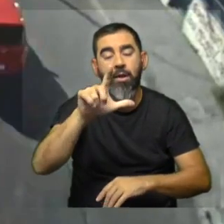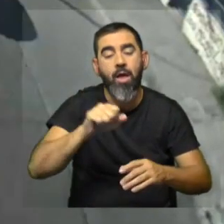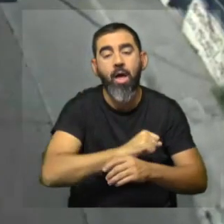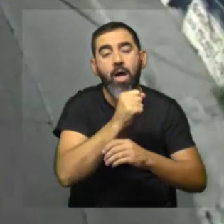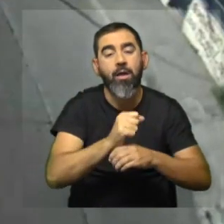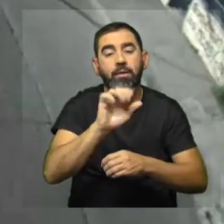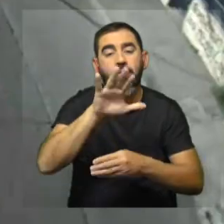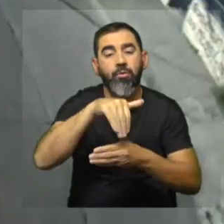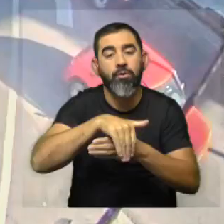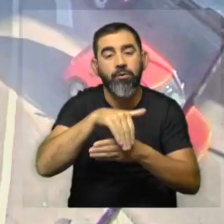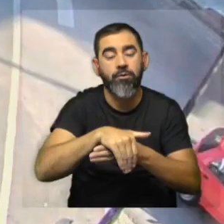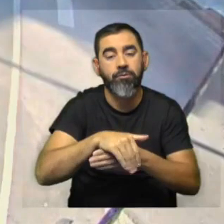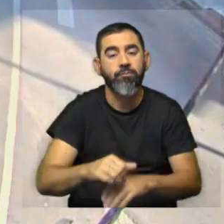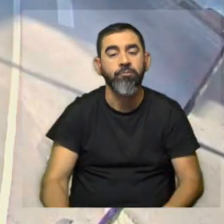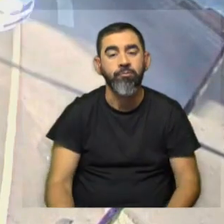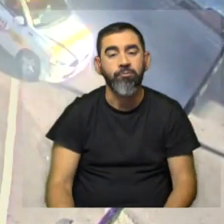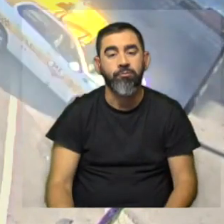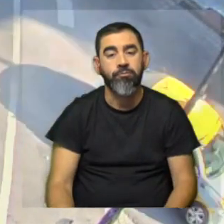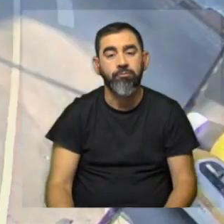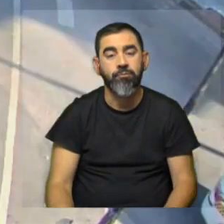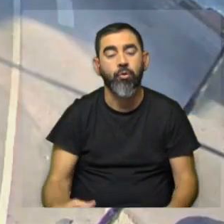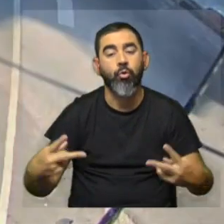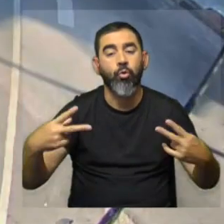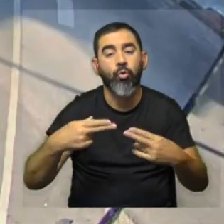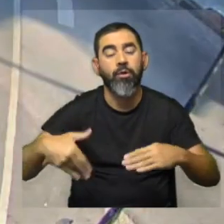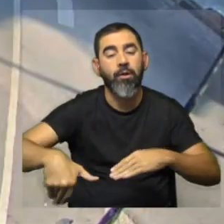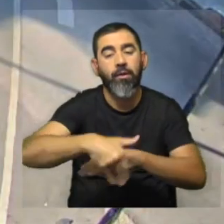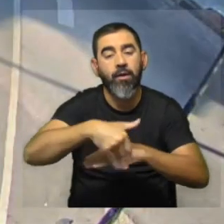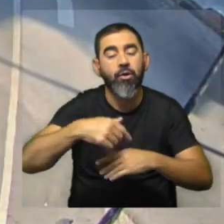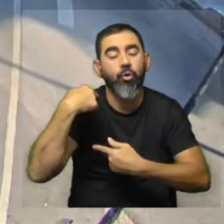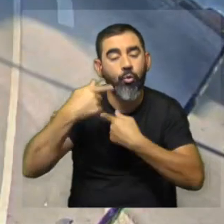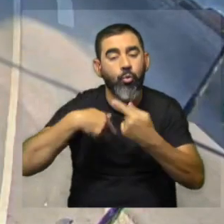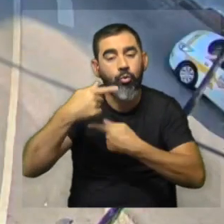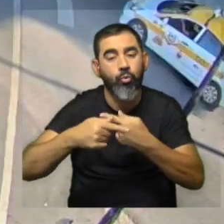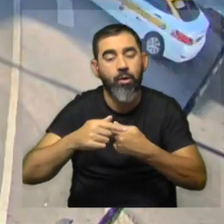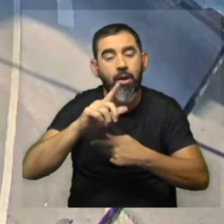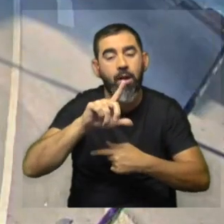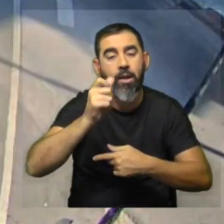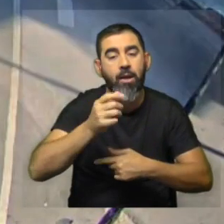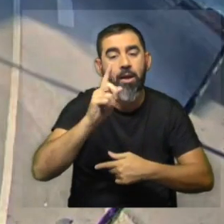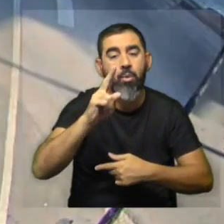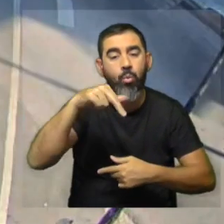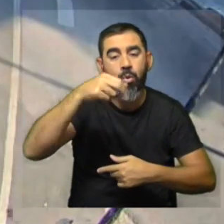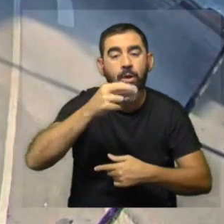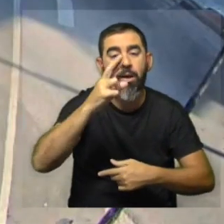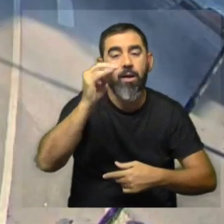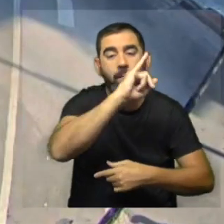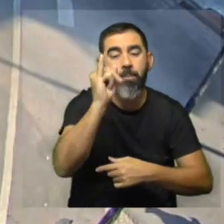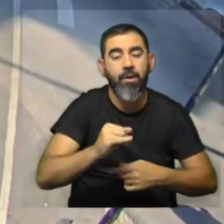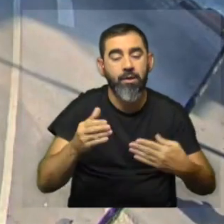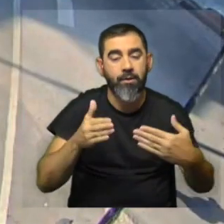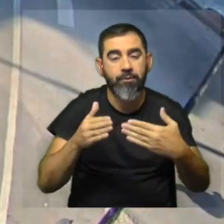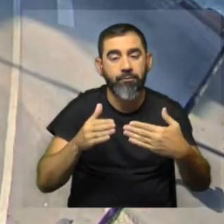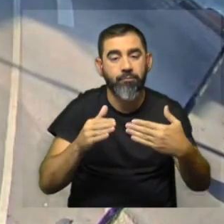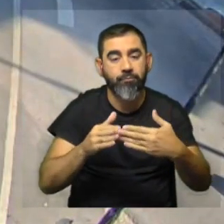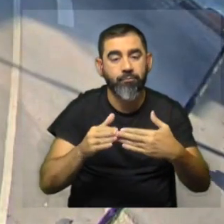de la tarde. Aprovecho para contarle también que hay un corte de calle que continúa vigente y es Julián Laguna entre Carlos María Ramírez y Rodolfo